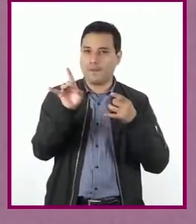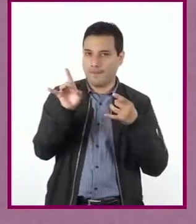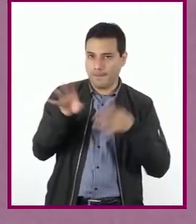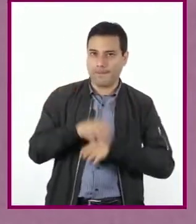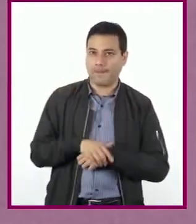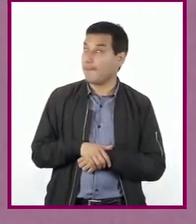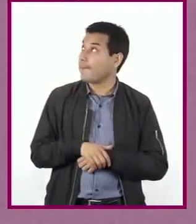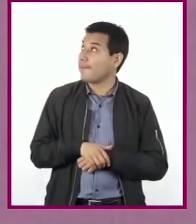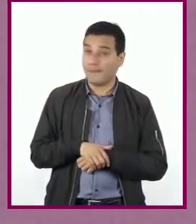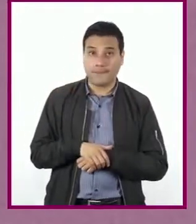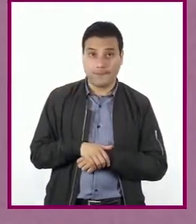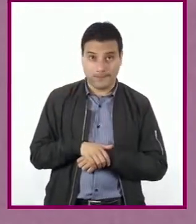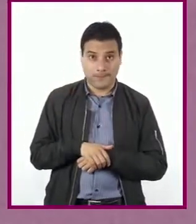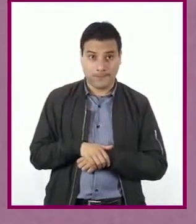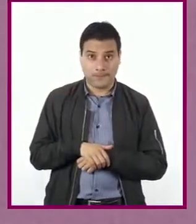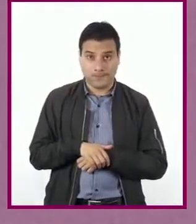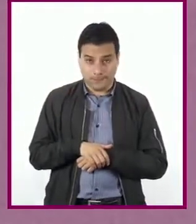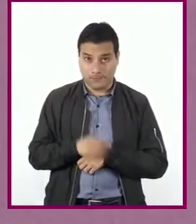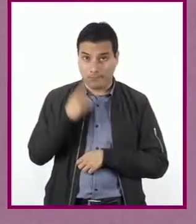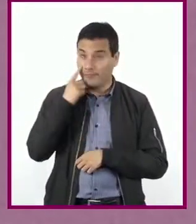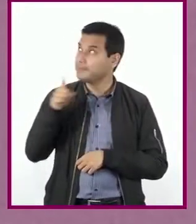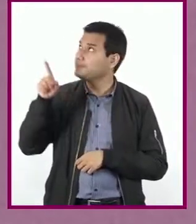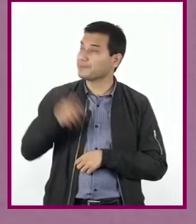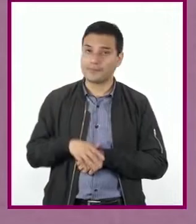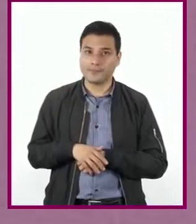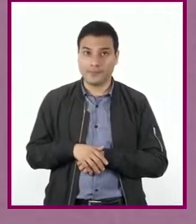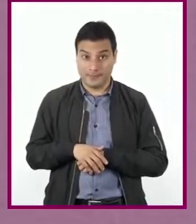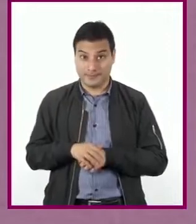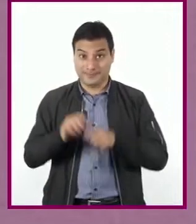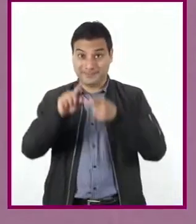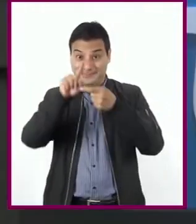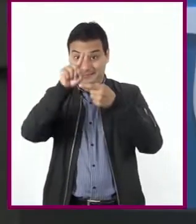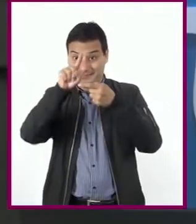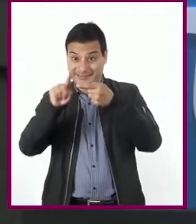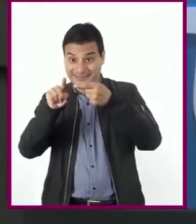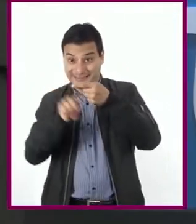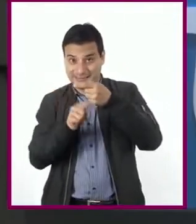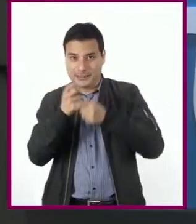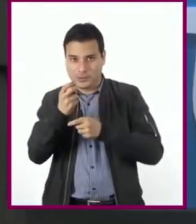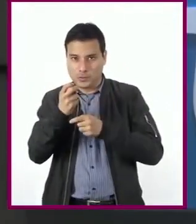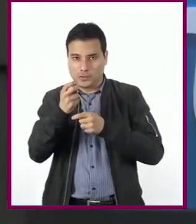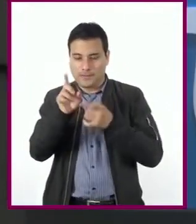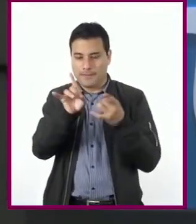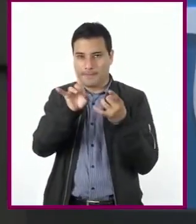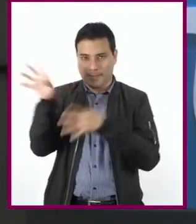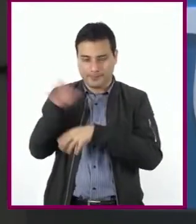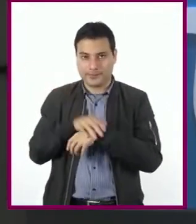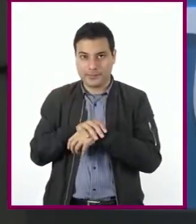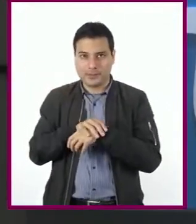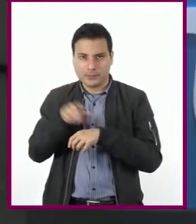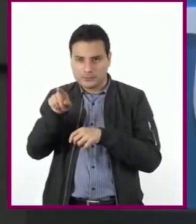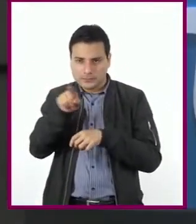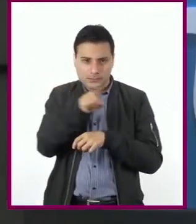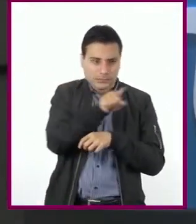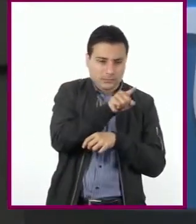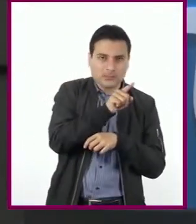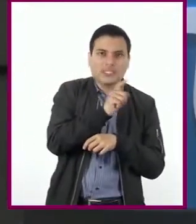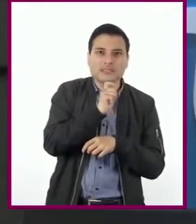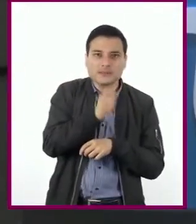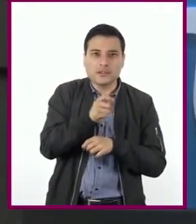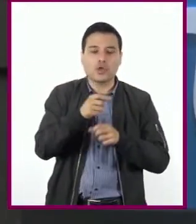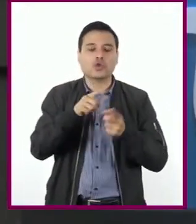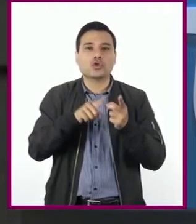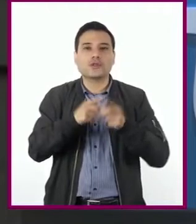otro extremo indica el punto de aplicación de la fuerza. Veamos el siguiente video para conocer más sobre